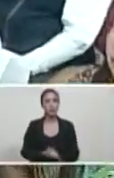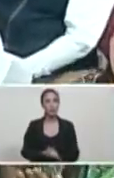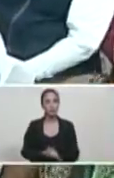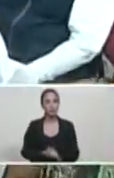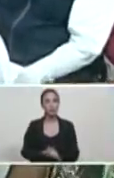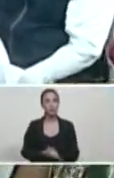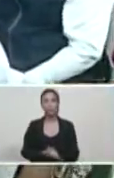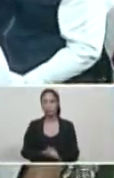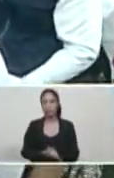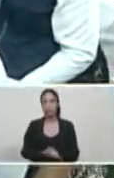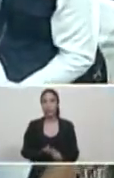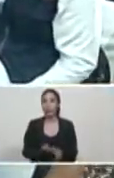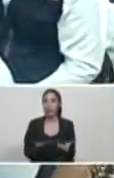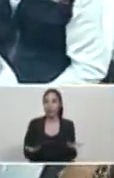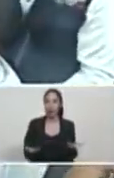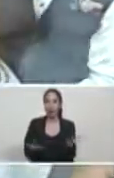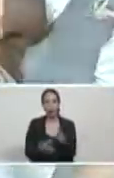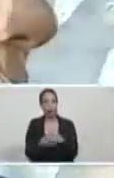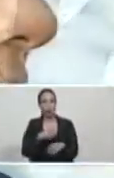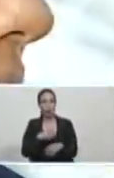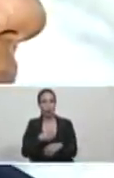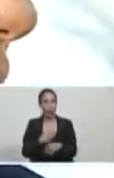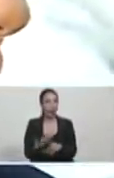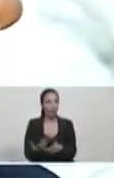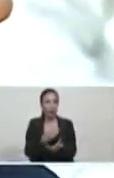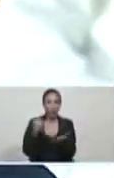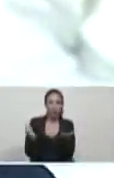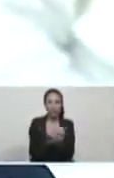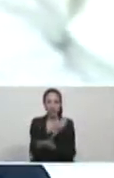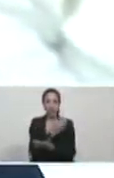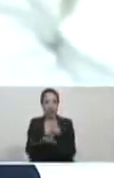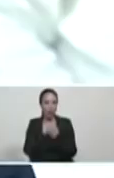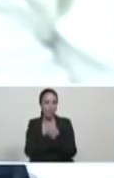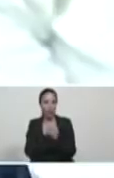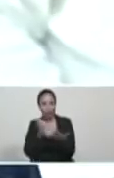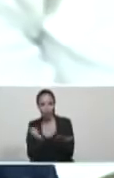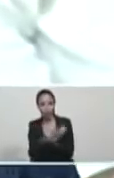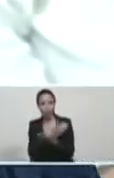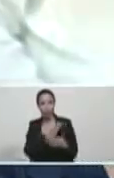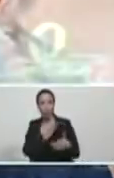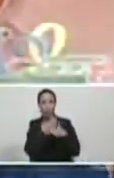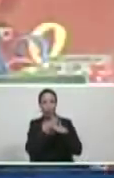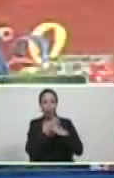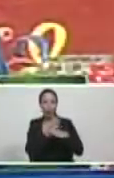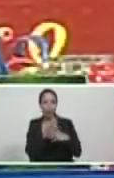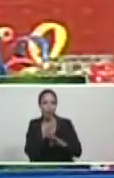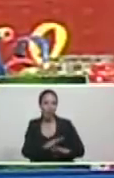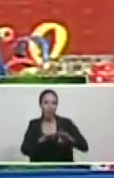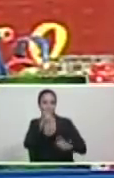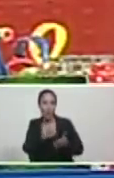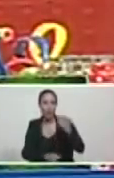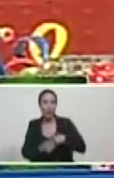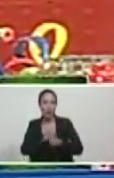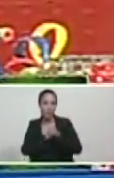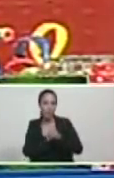Nadie puede venir a quitarnos ese amor. El amor nadie lo puede bloquear, nadie lo puede sancionar,